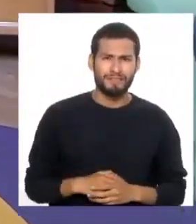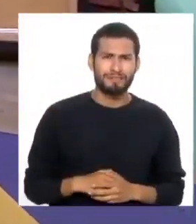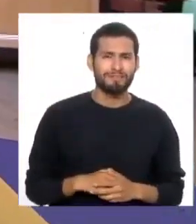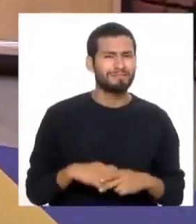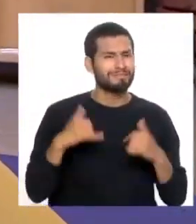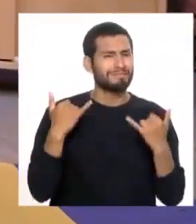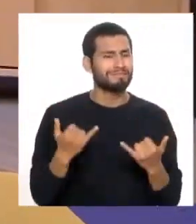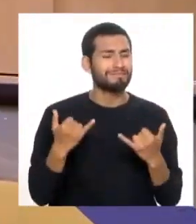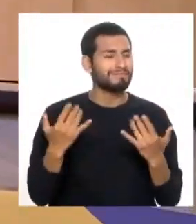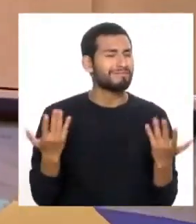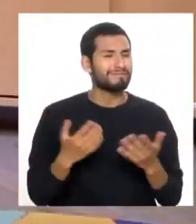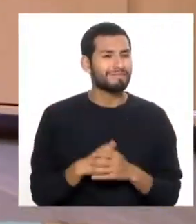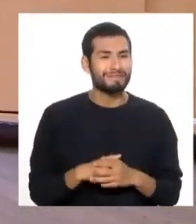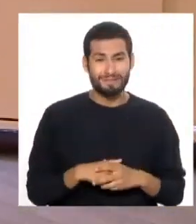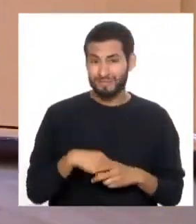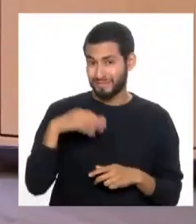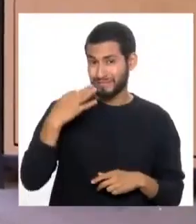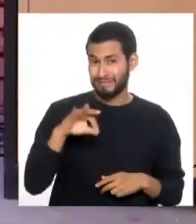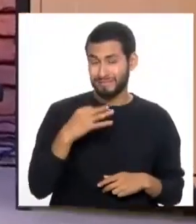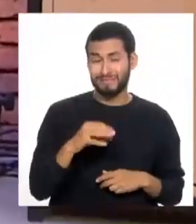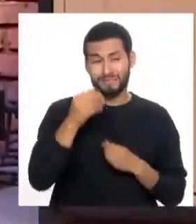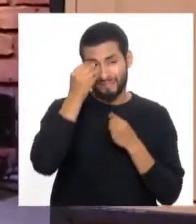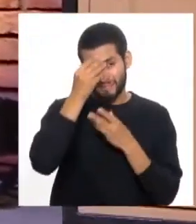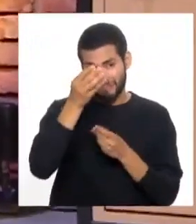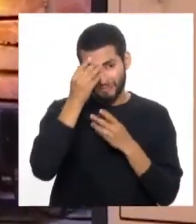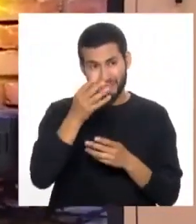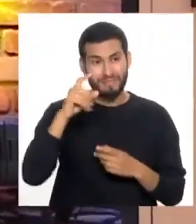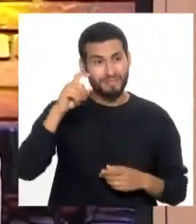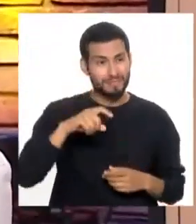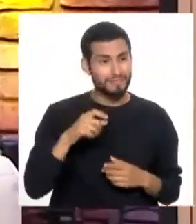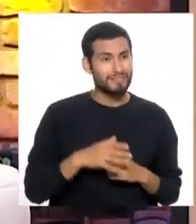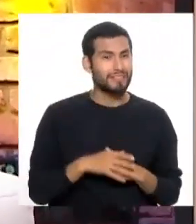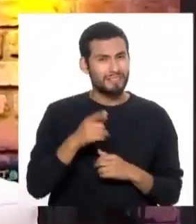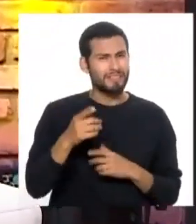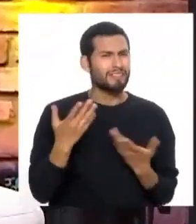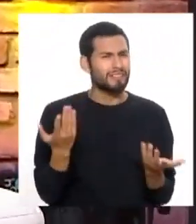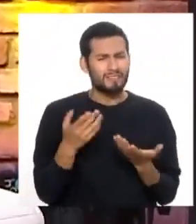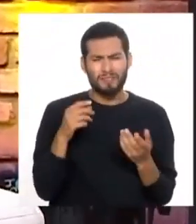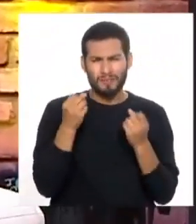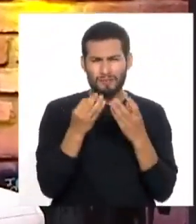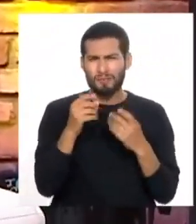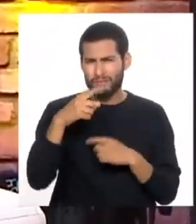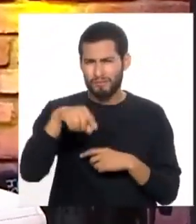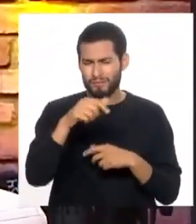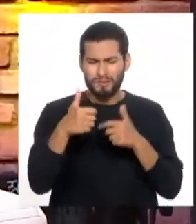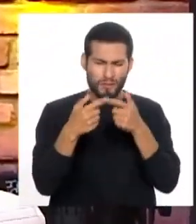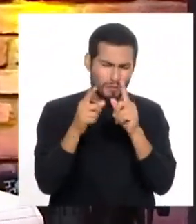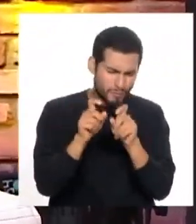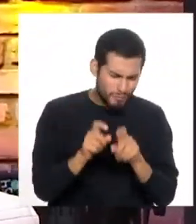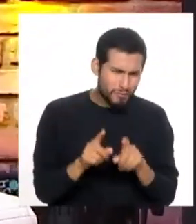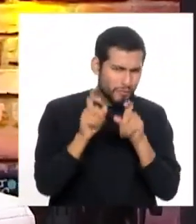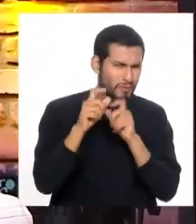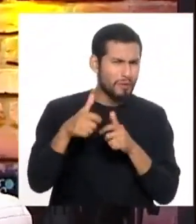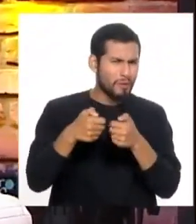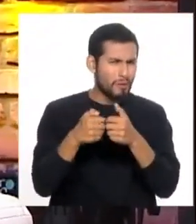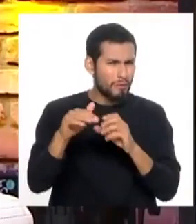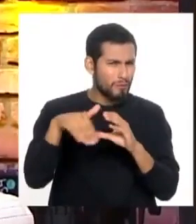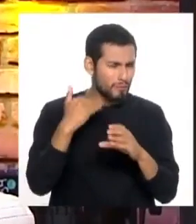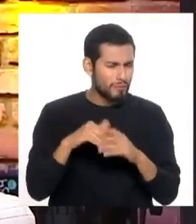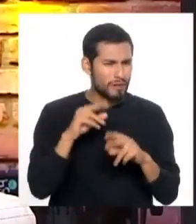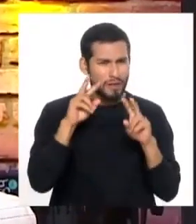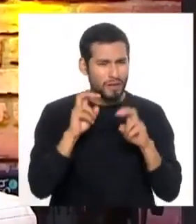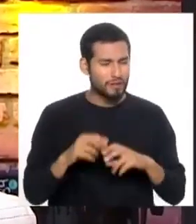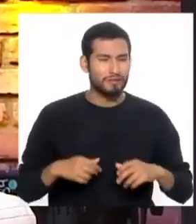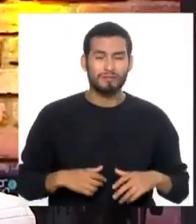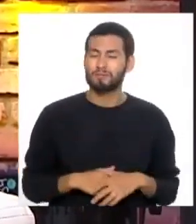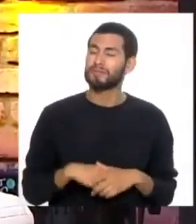vamos ahora sí, como siempre, con información necesaria. Nos están escribiendo muchos de ustedes haciéndonos preguntas sobre diversos temas.